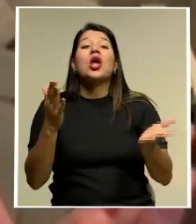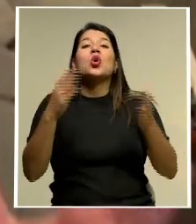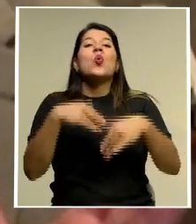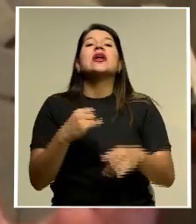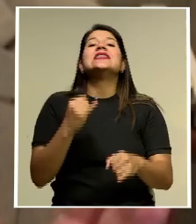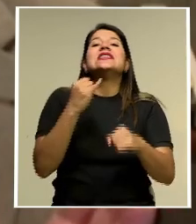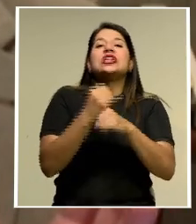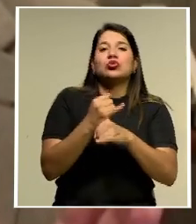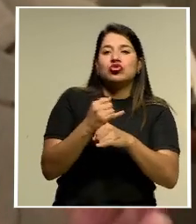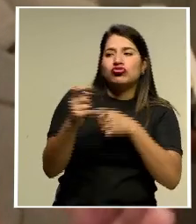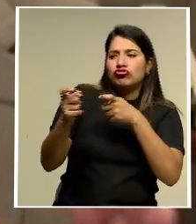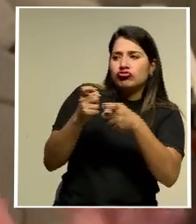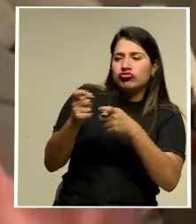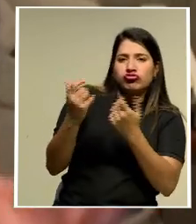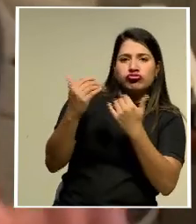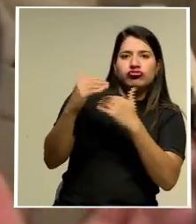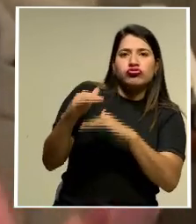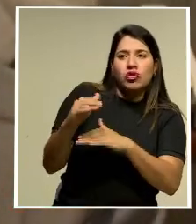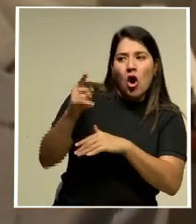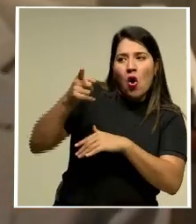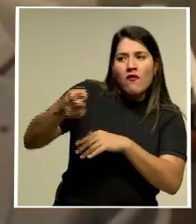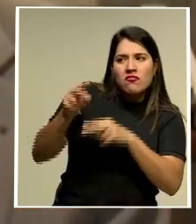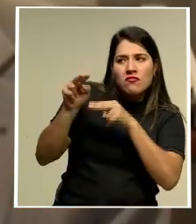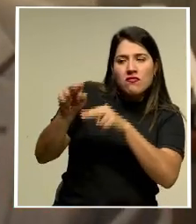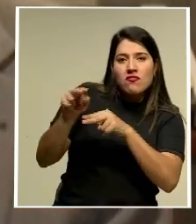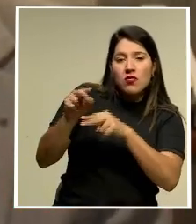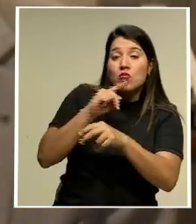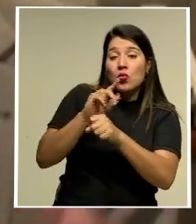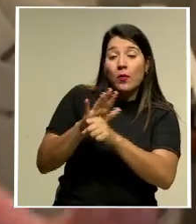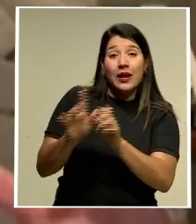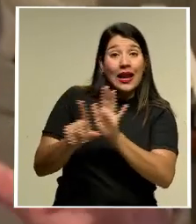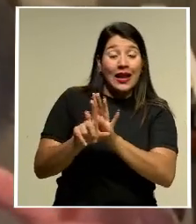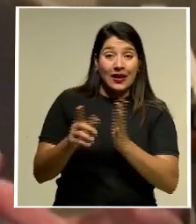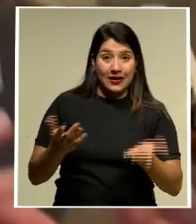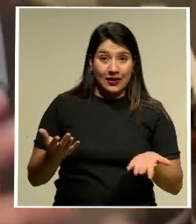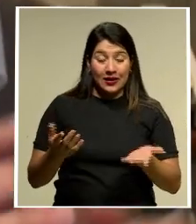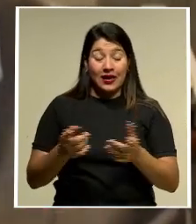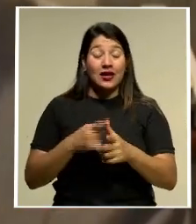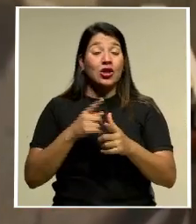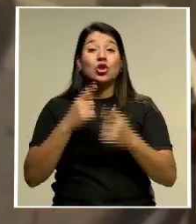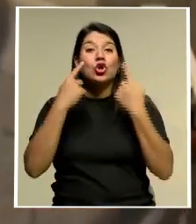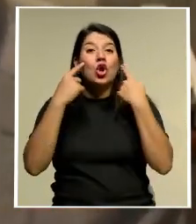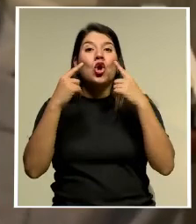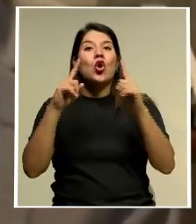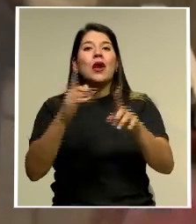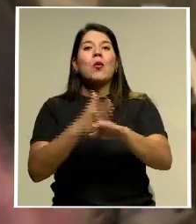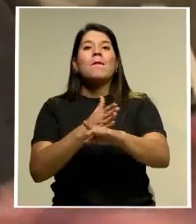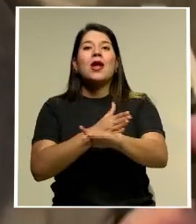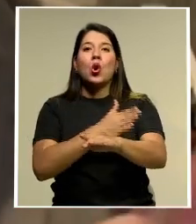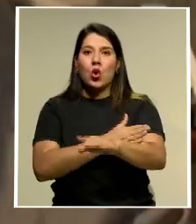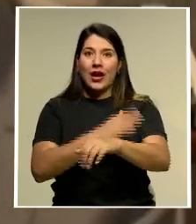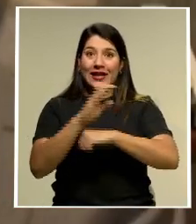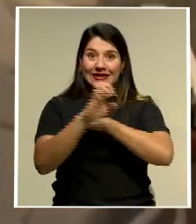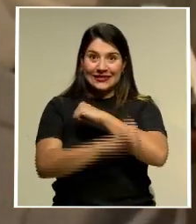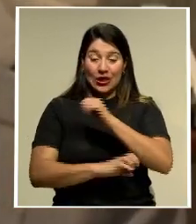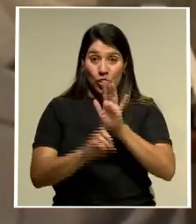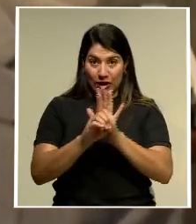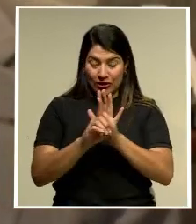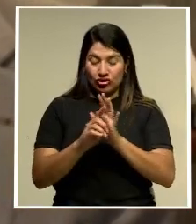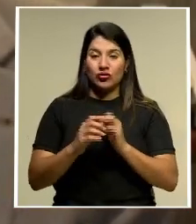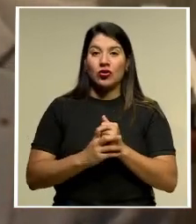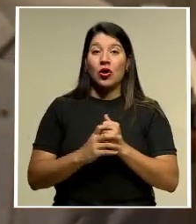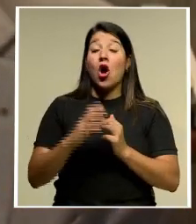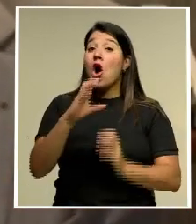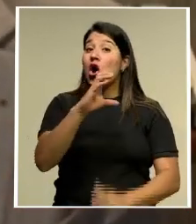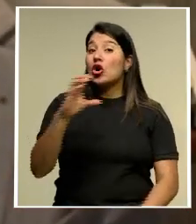que limitaran, los obligaran a observar la ley. Bueno, no consolidamos el Estado de Derecho. Le voy a dar un dato.